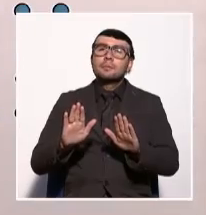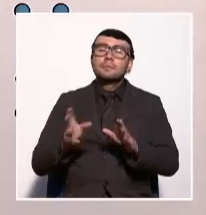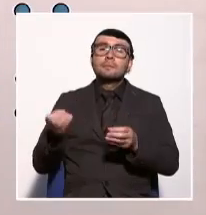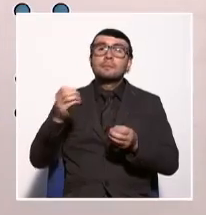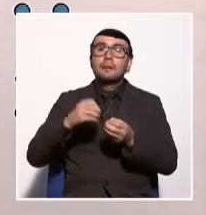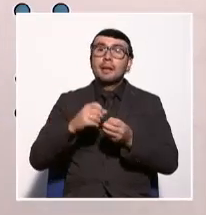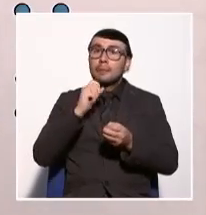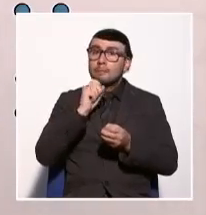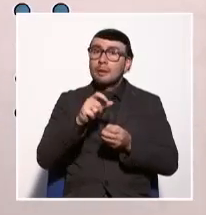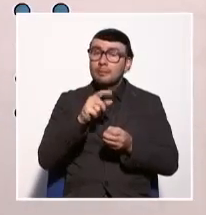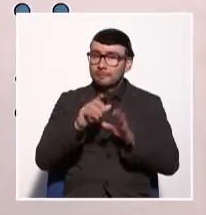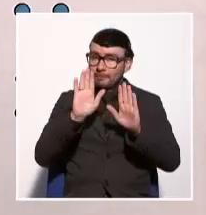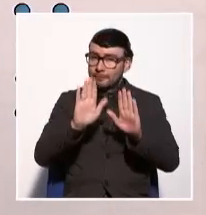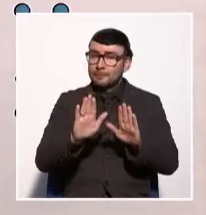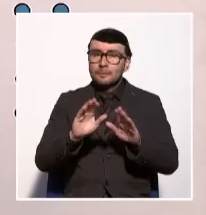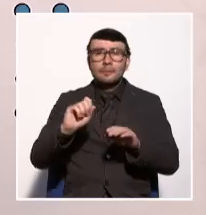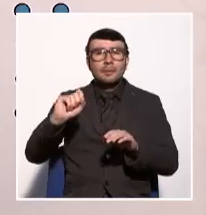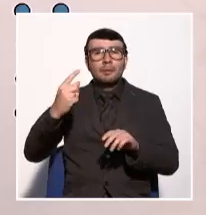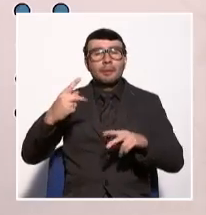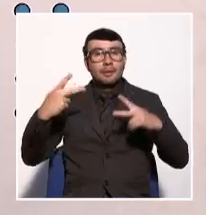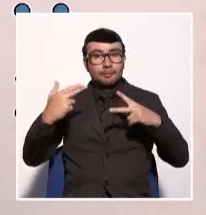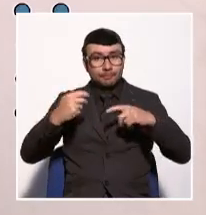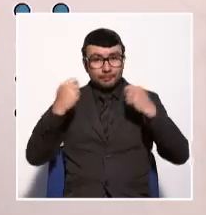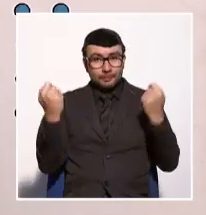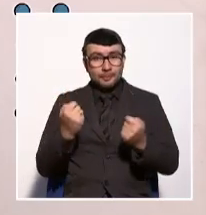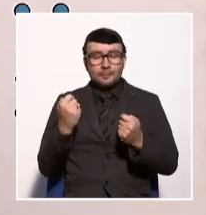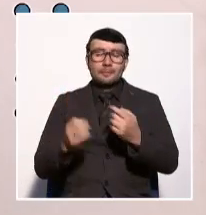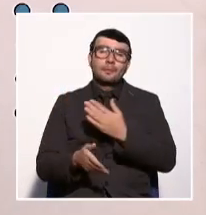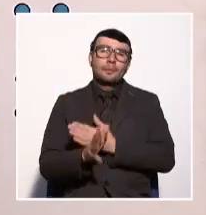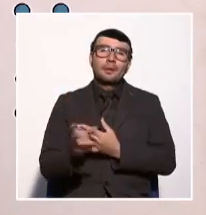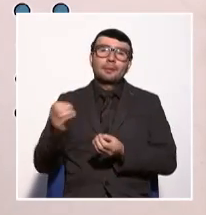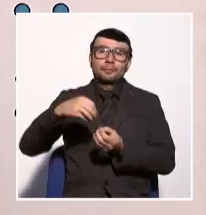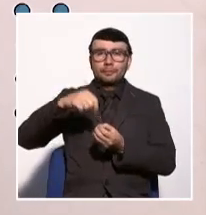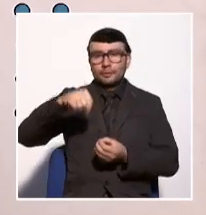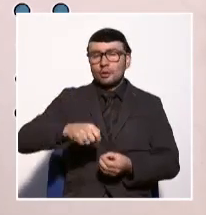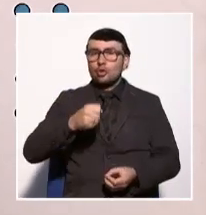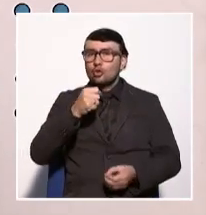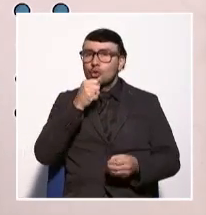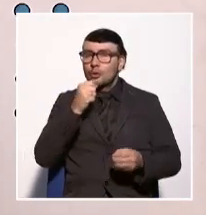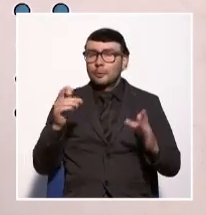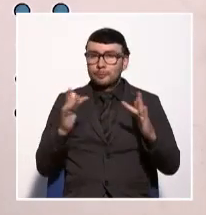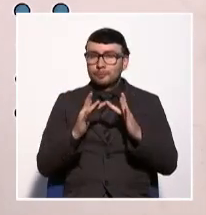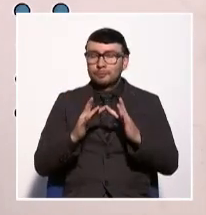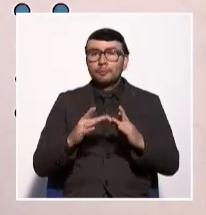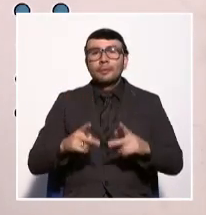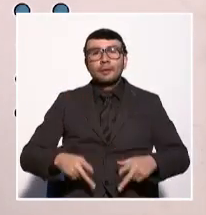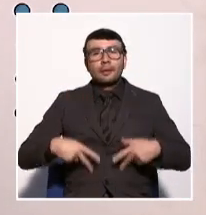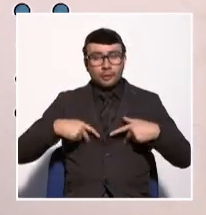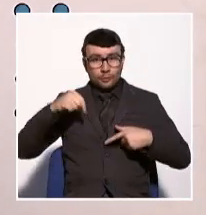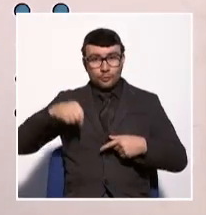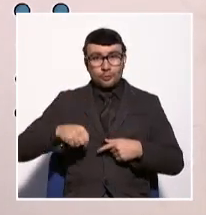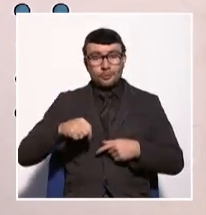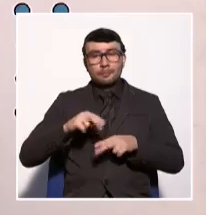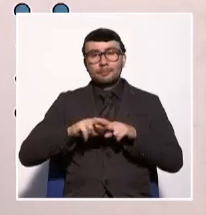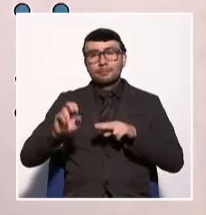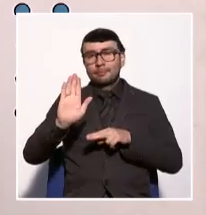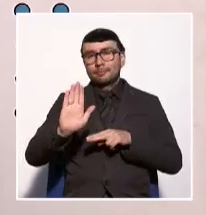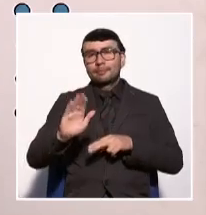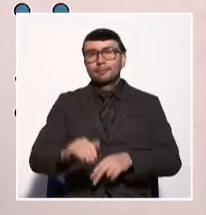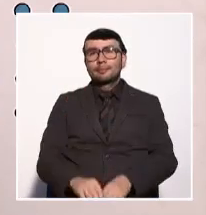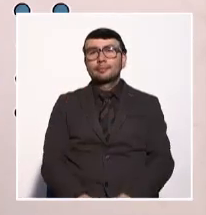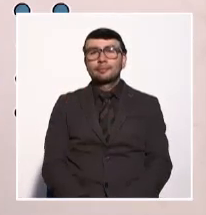preguntas pero vamos a hacer el primer corte de comerciales y regresamos a conexión vital en directo hoy desde manizales